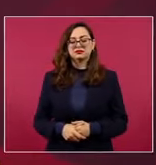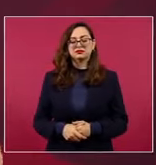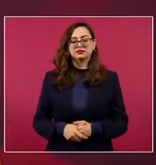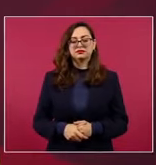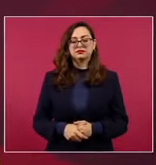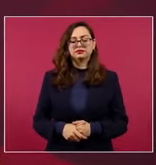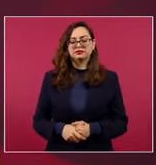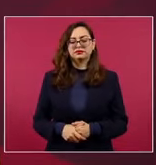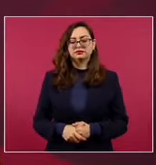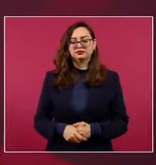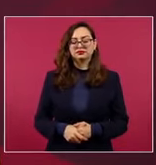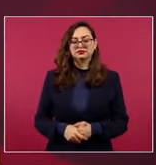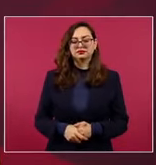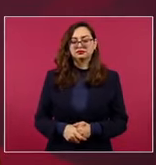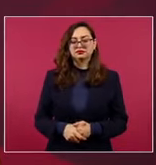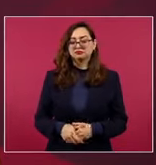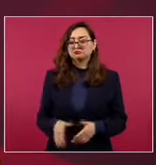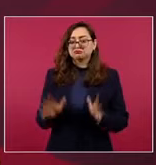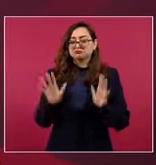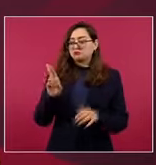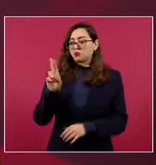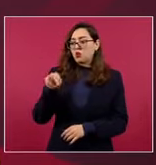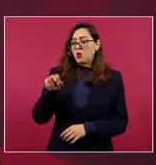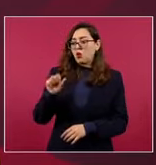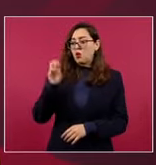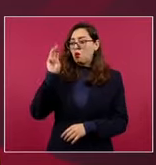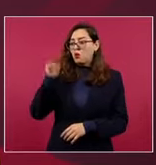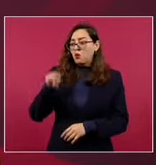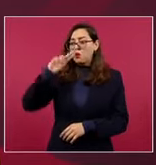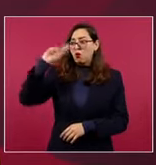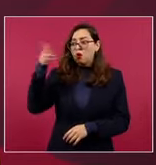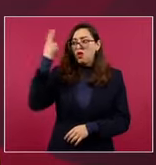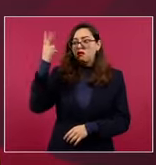y corresponde a la UNAM, lo dije,